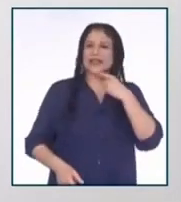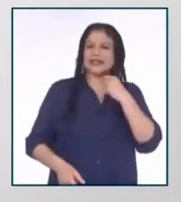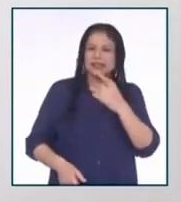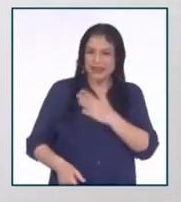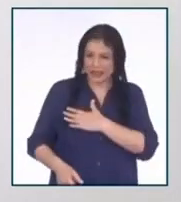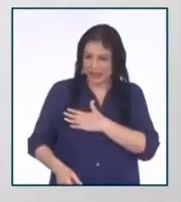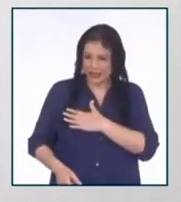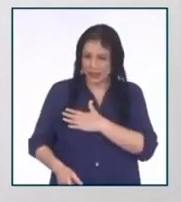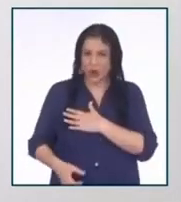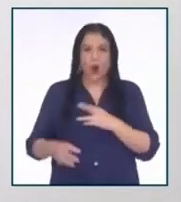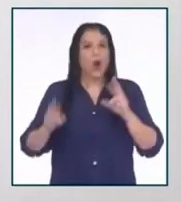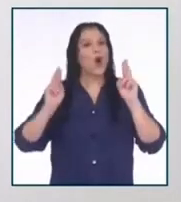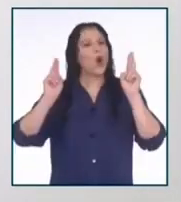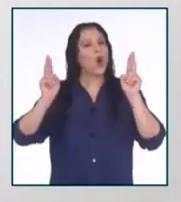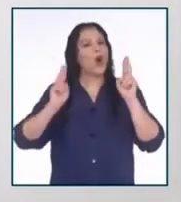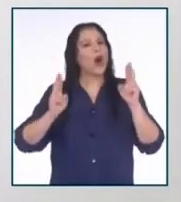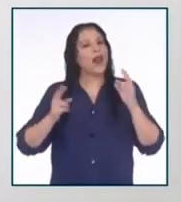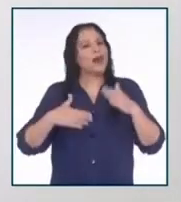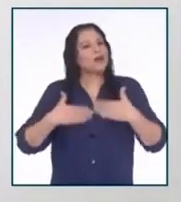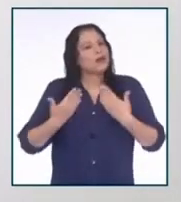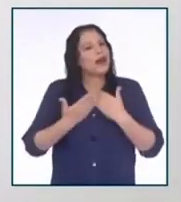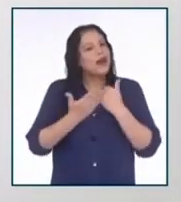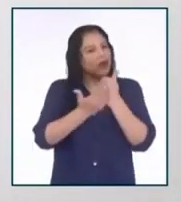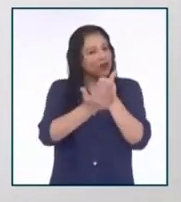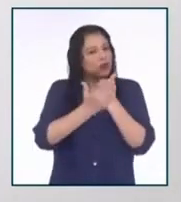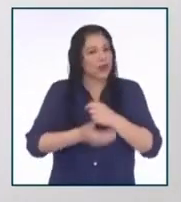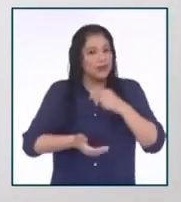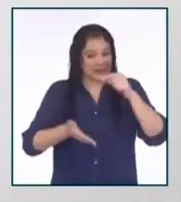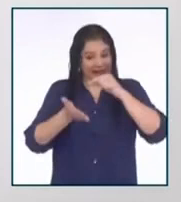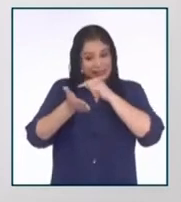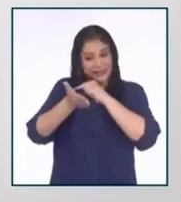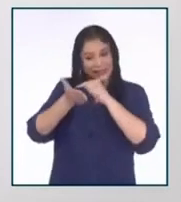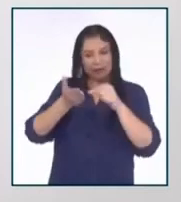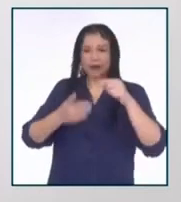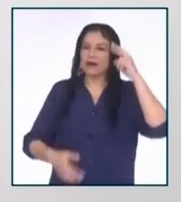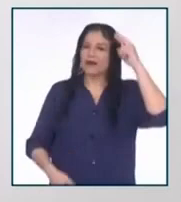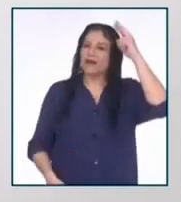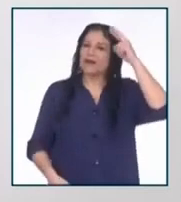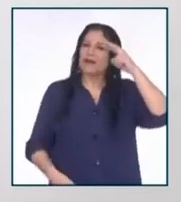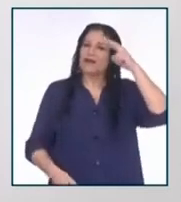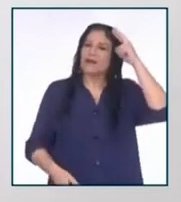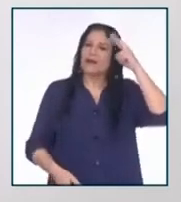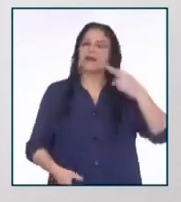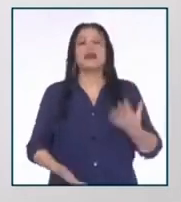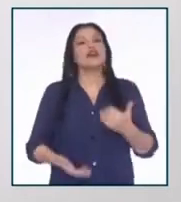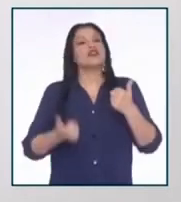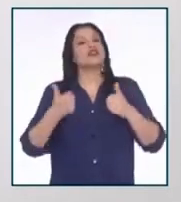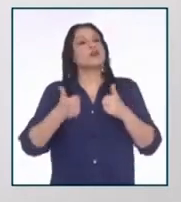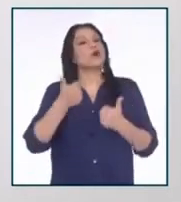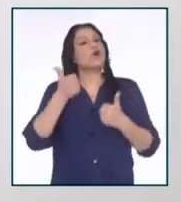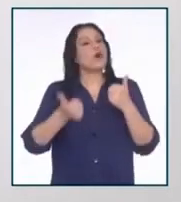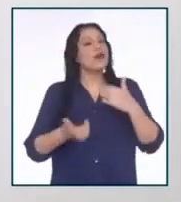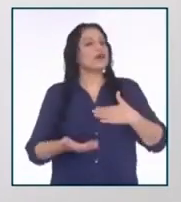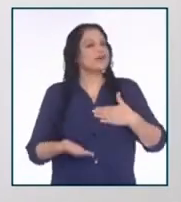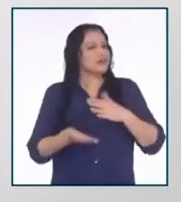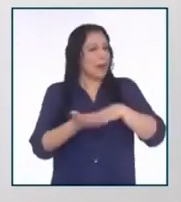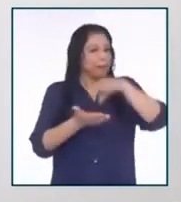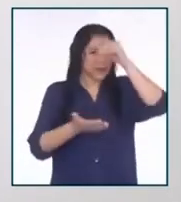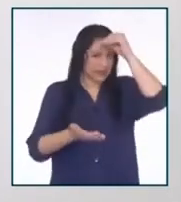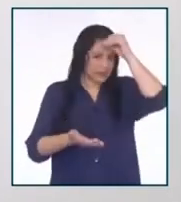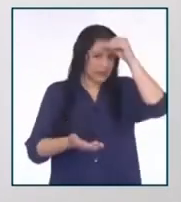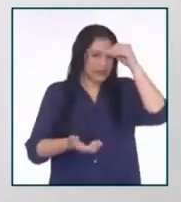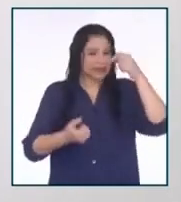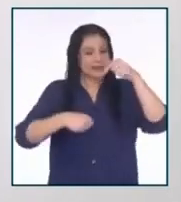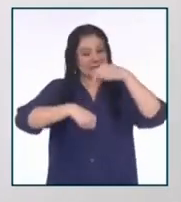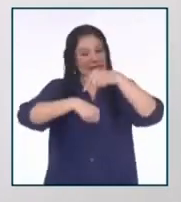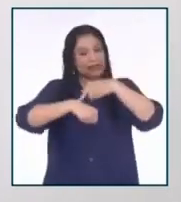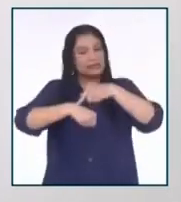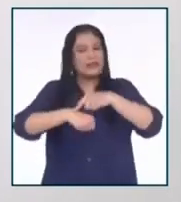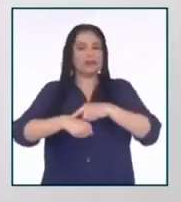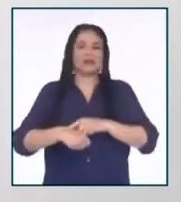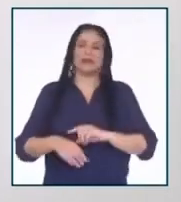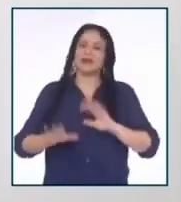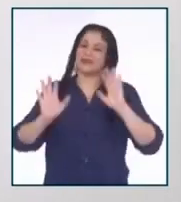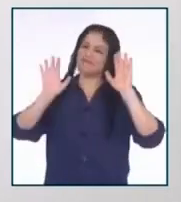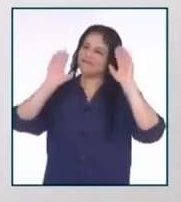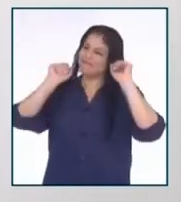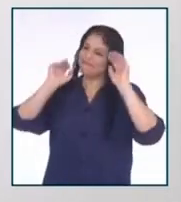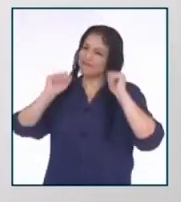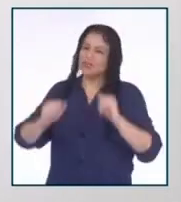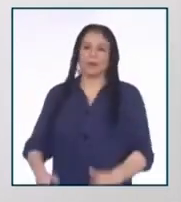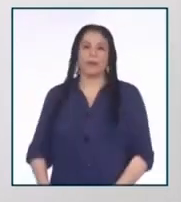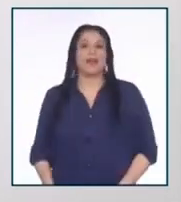secundaria, espero haberlos ayudado en esta semana de reflexión sobre nuestros aprendizajes. Llegó la hora de